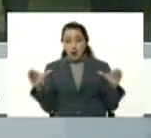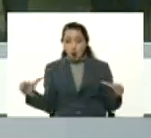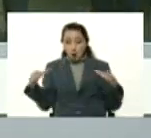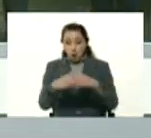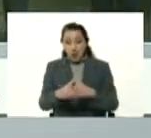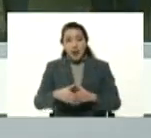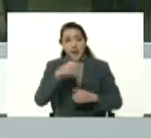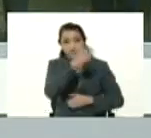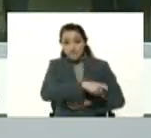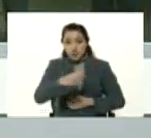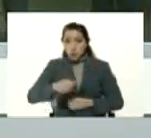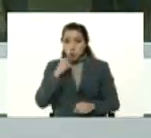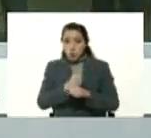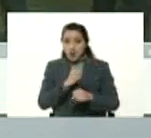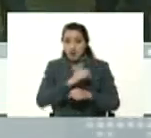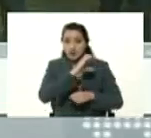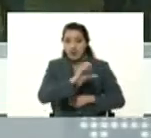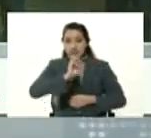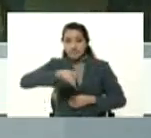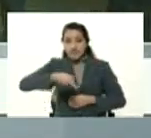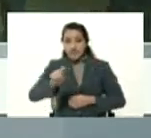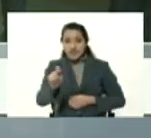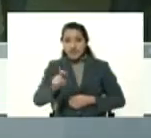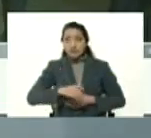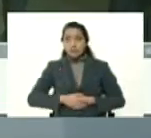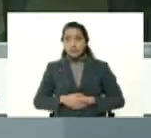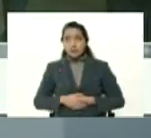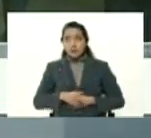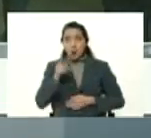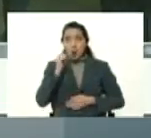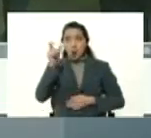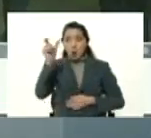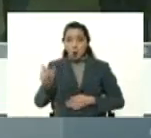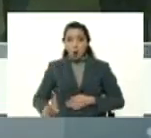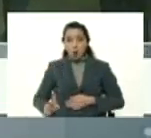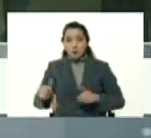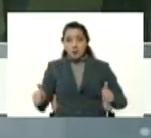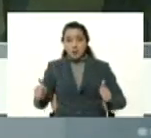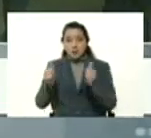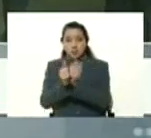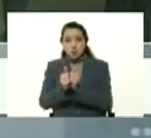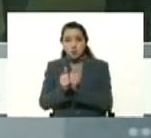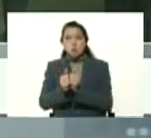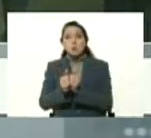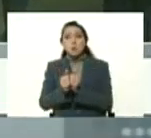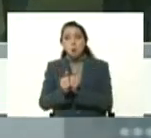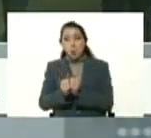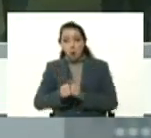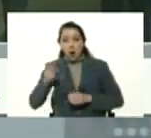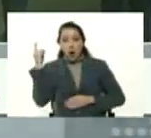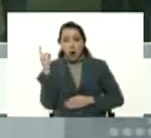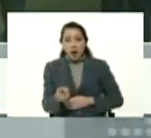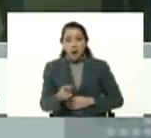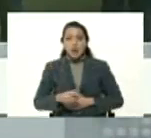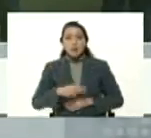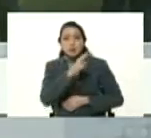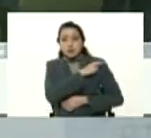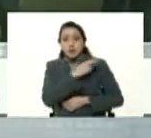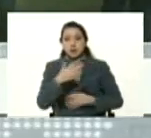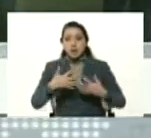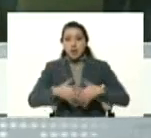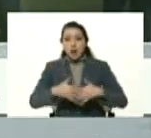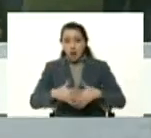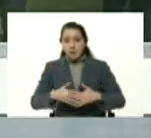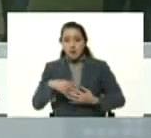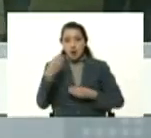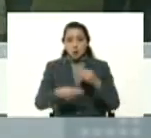Productivo de Trabajadores, el CPT. Ahí está Richard, con la gerencia de la empresa de